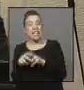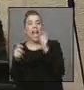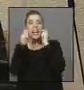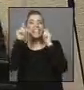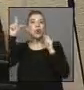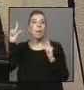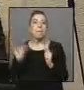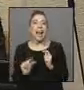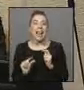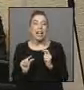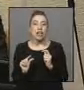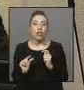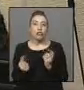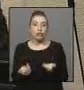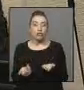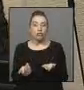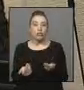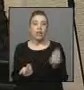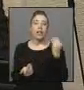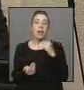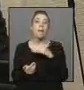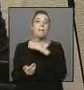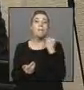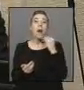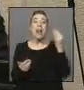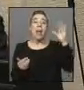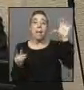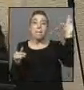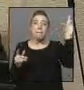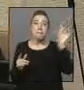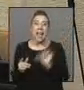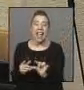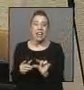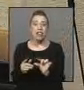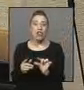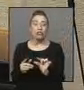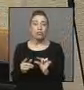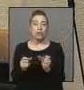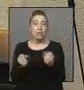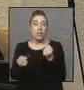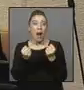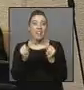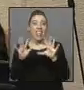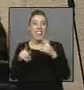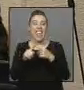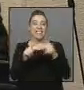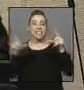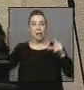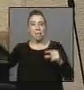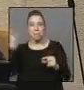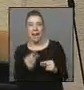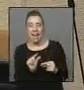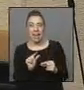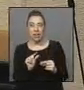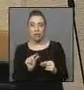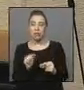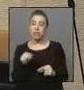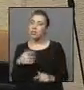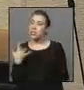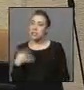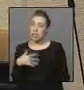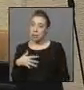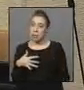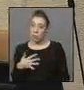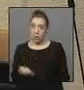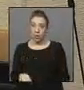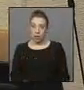las muertes de niños en 10 veces las cifras actuales. Y esto tiene importancia en sí